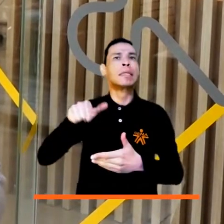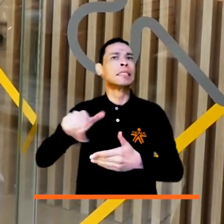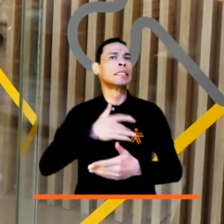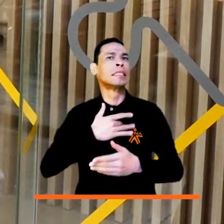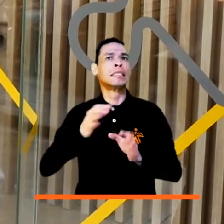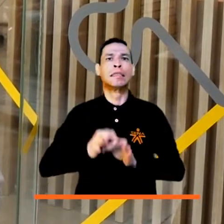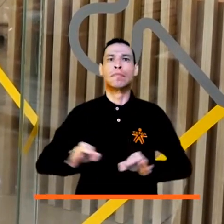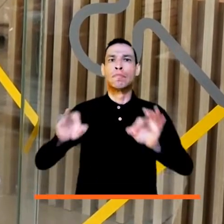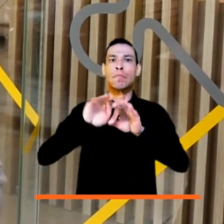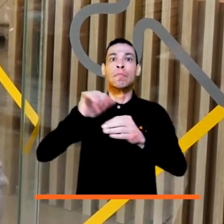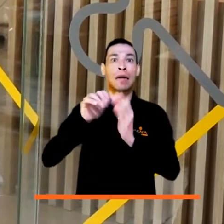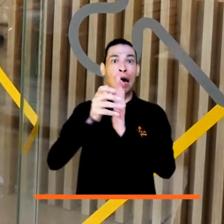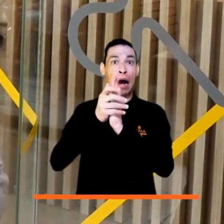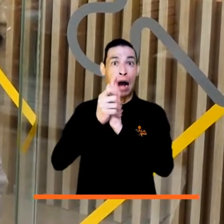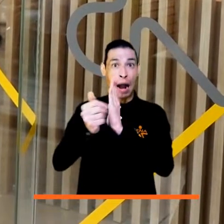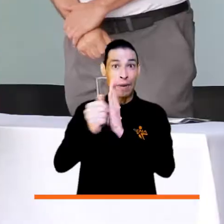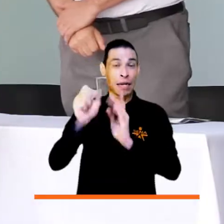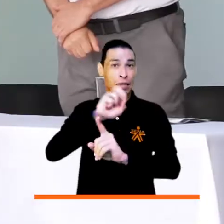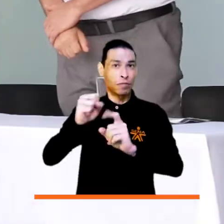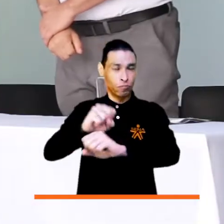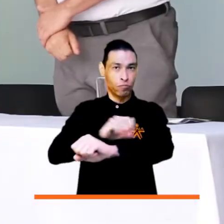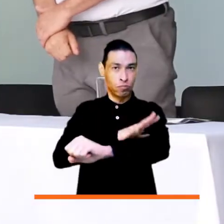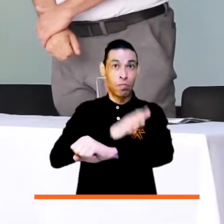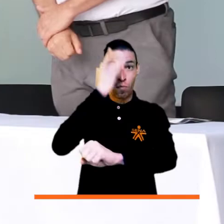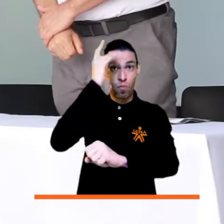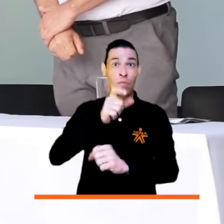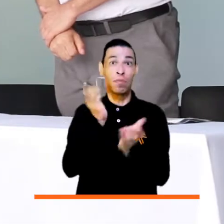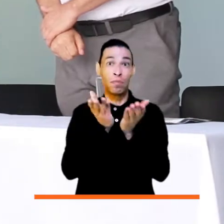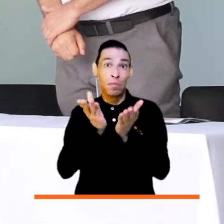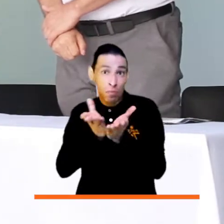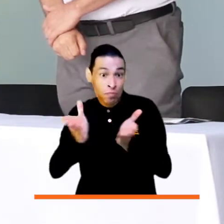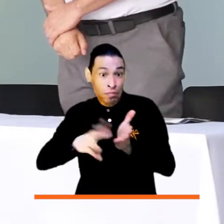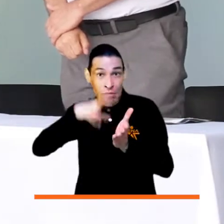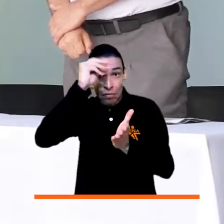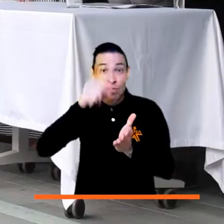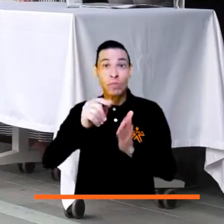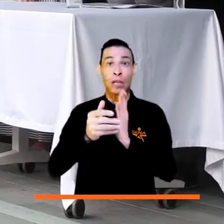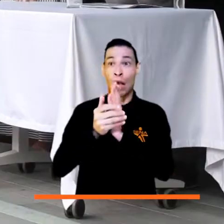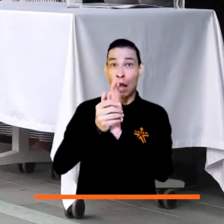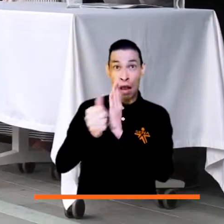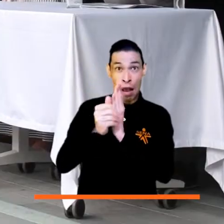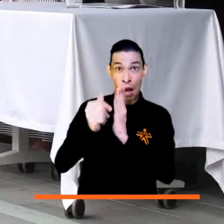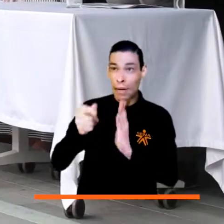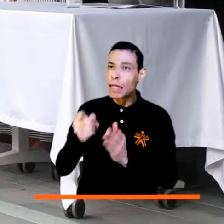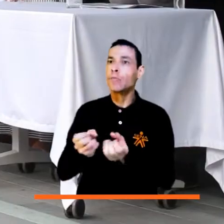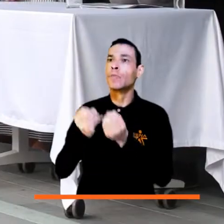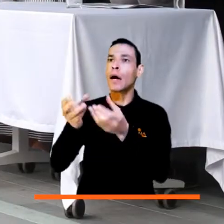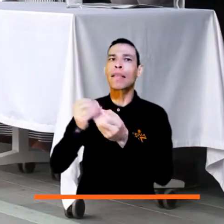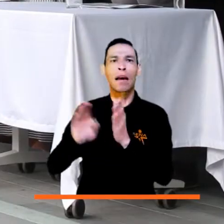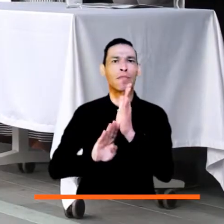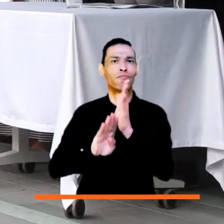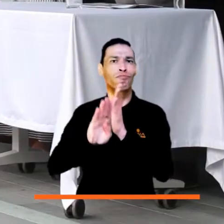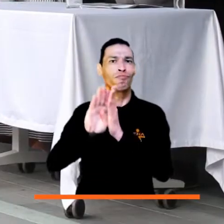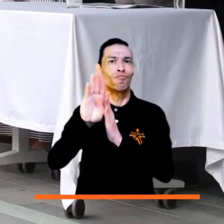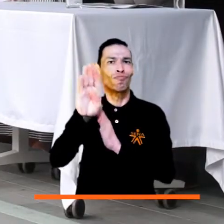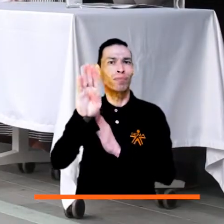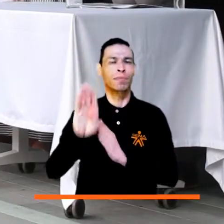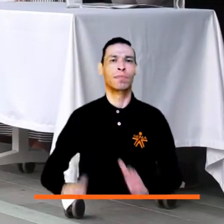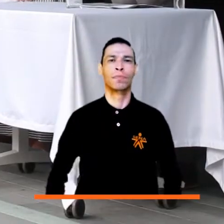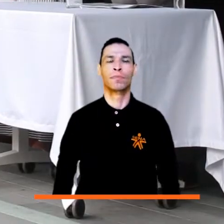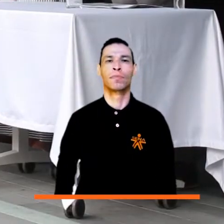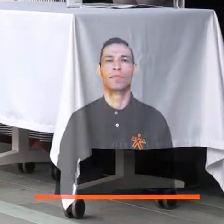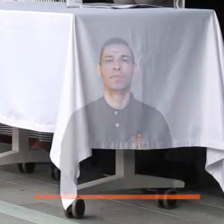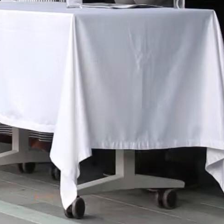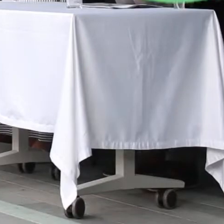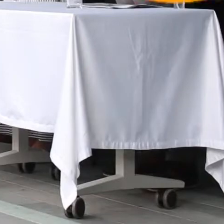dándole muchísima importancia al tema de las habilidades, porque ellos con esas habilidades les pueden contribuir y aportar mucho más al desarrollo del mismo sector